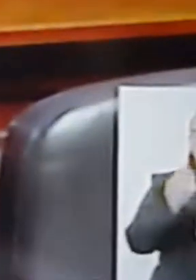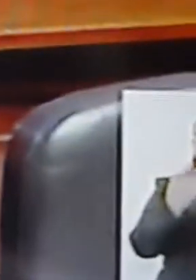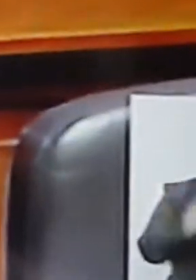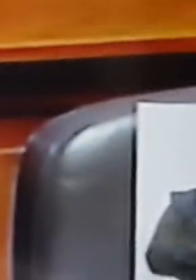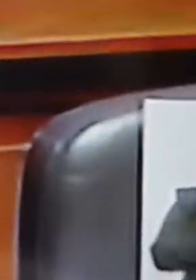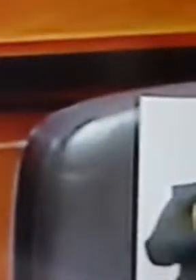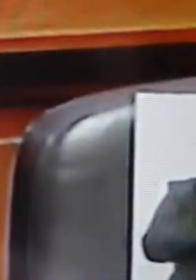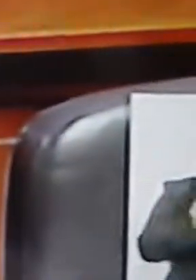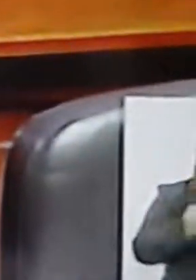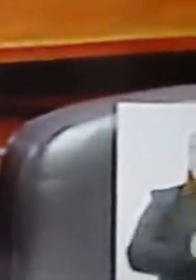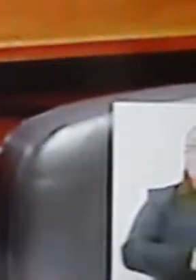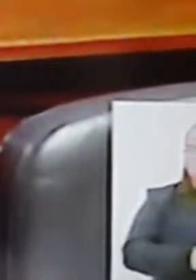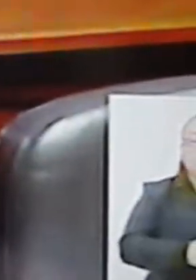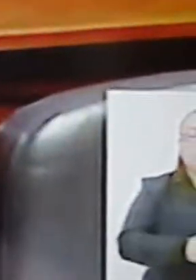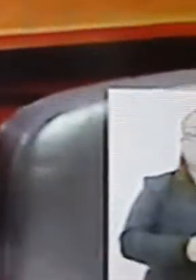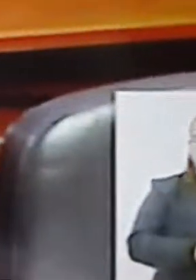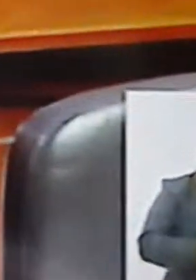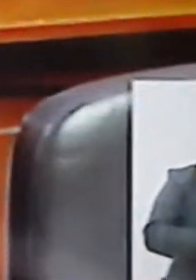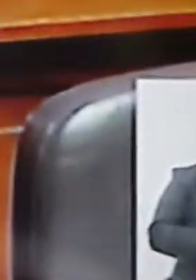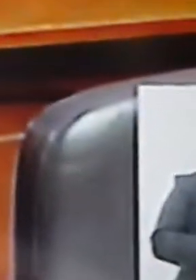Comisión Agraria...